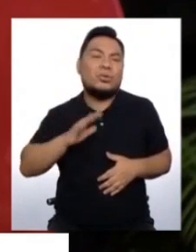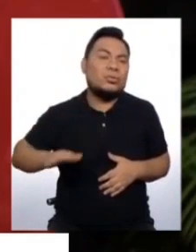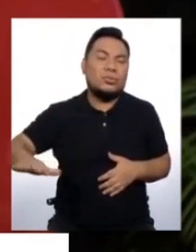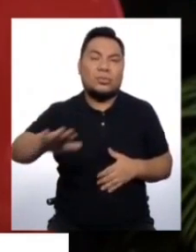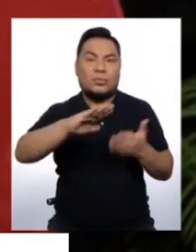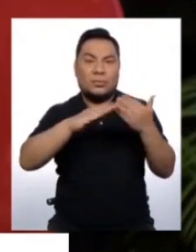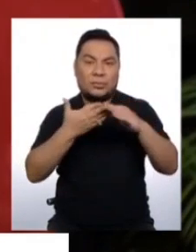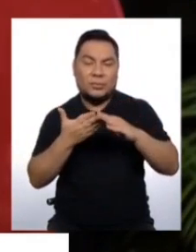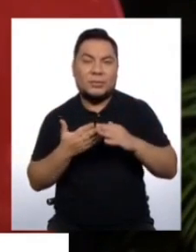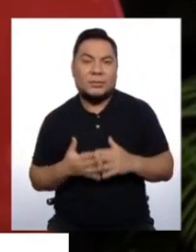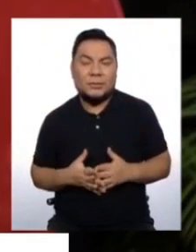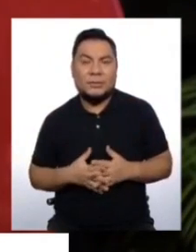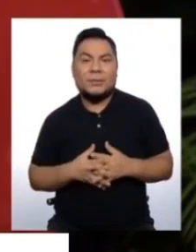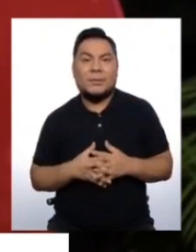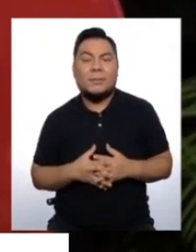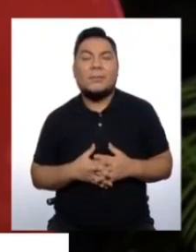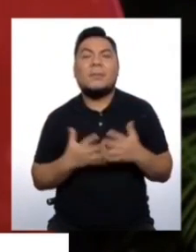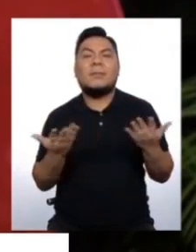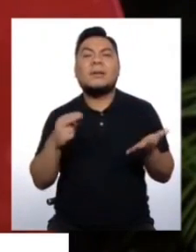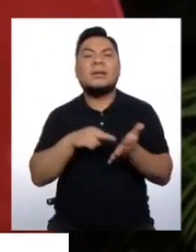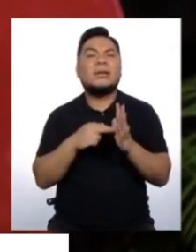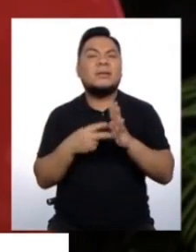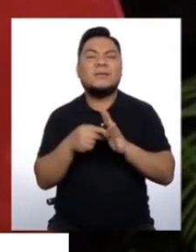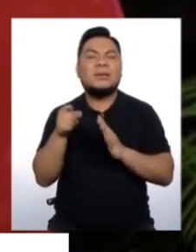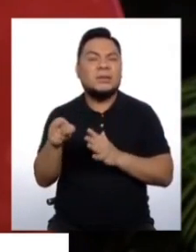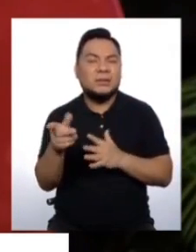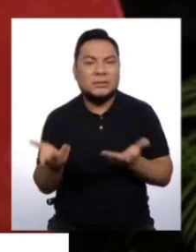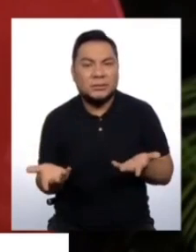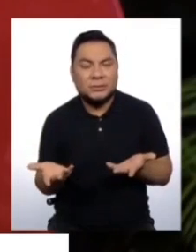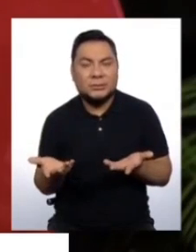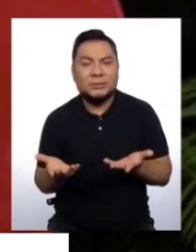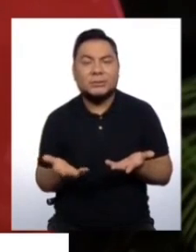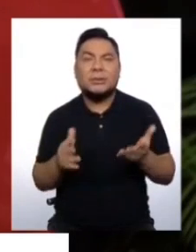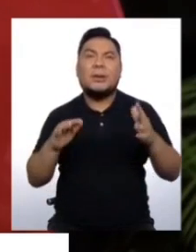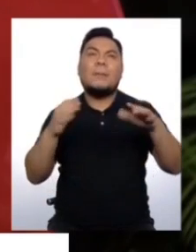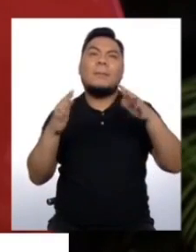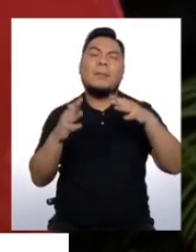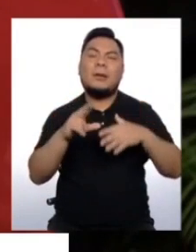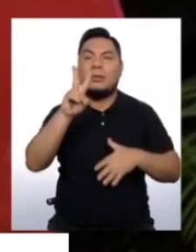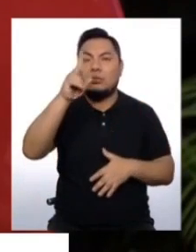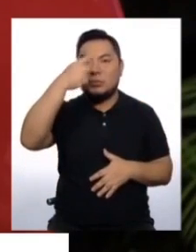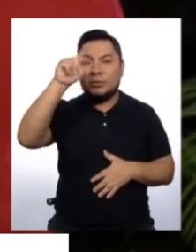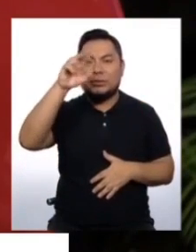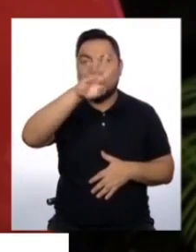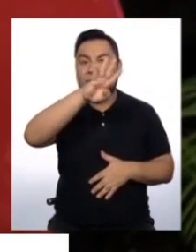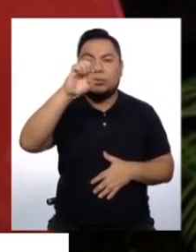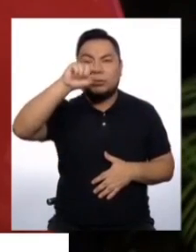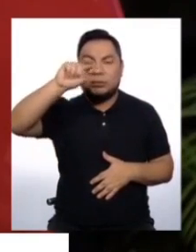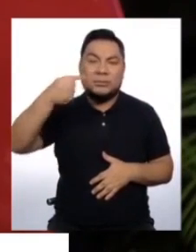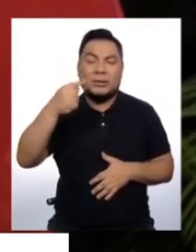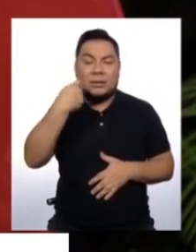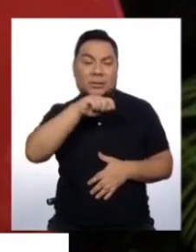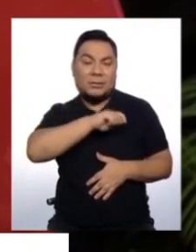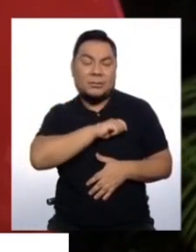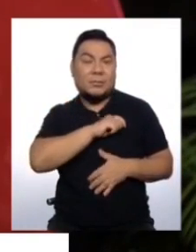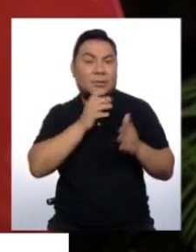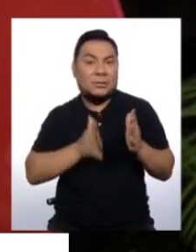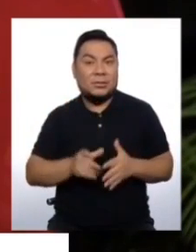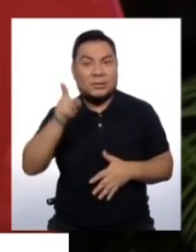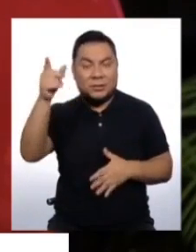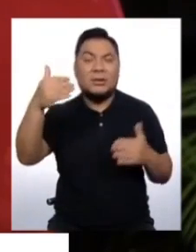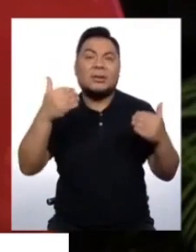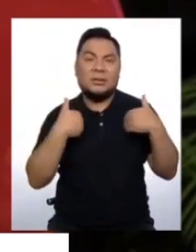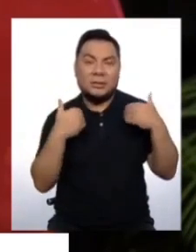población. ¿Qué quiere decir eso? Que más o menos 2.400.000 españoles